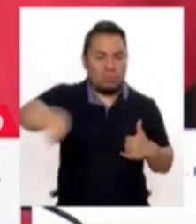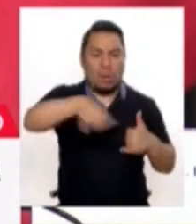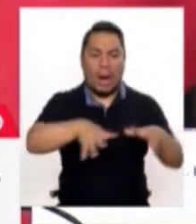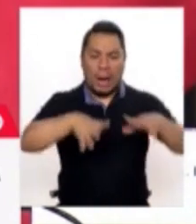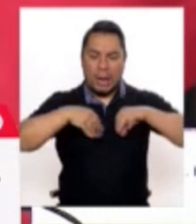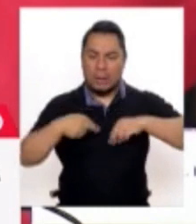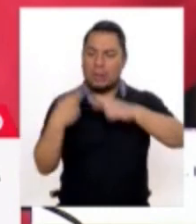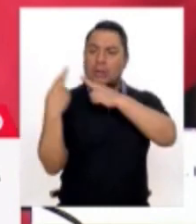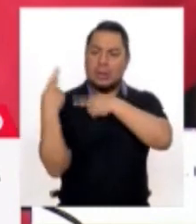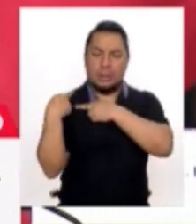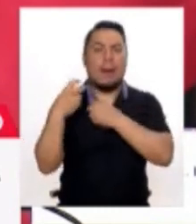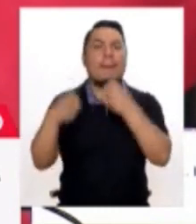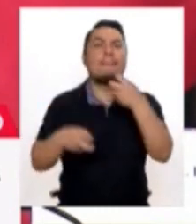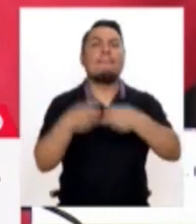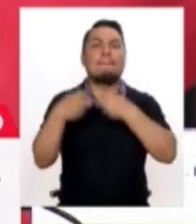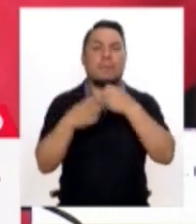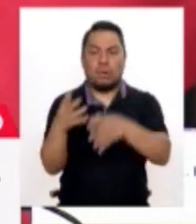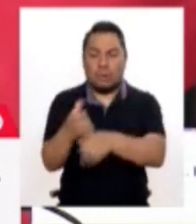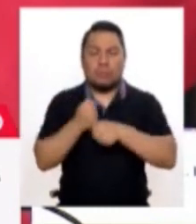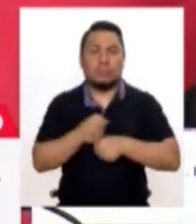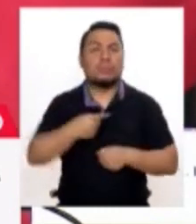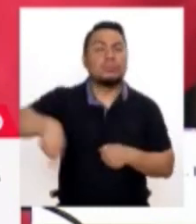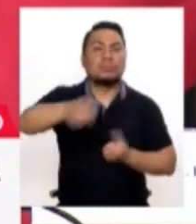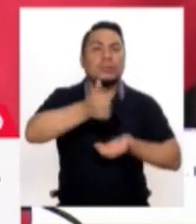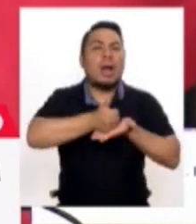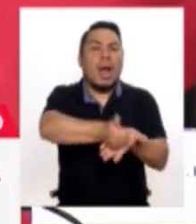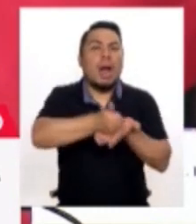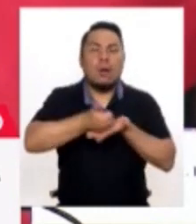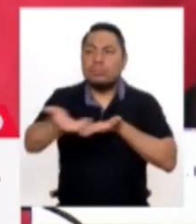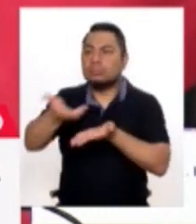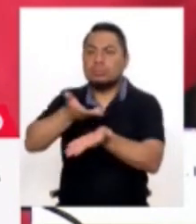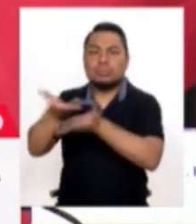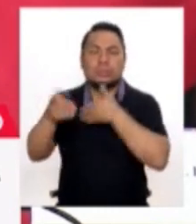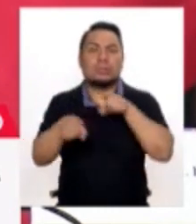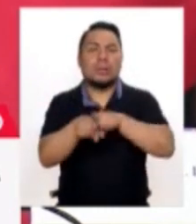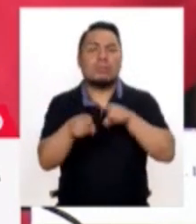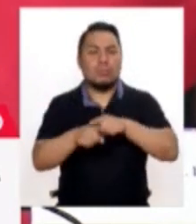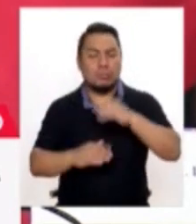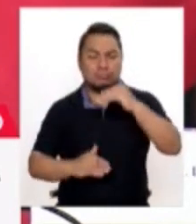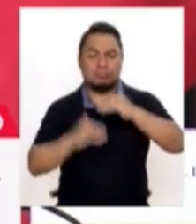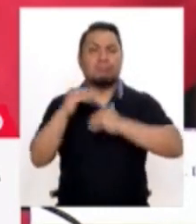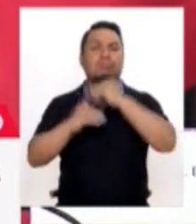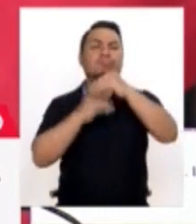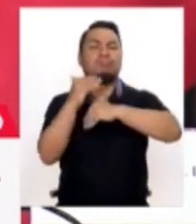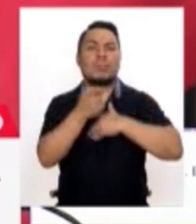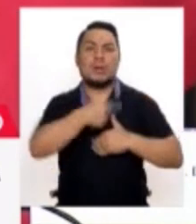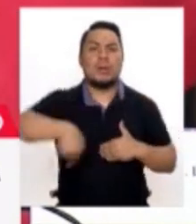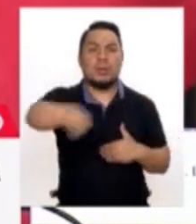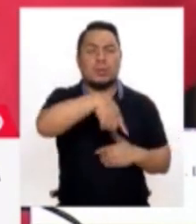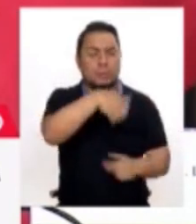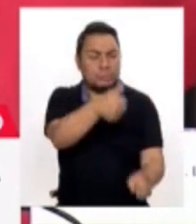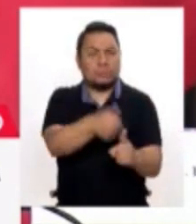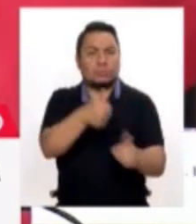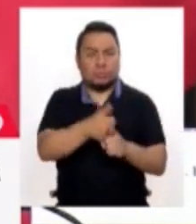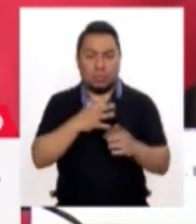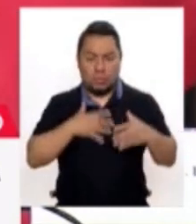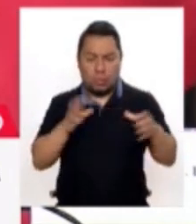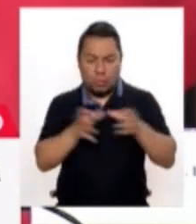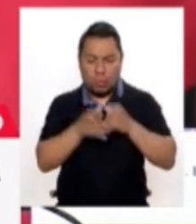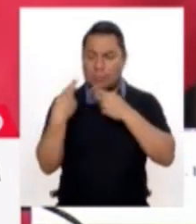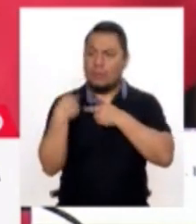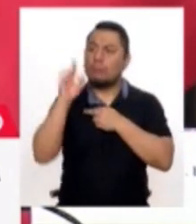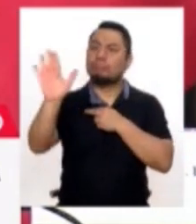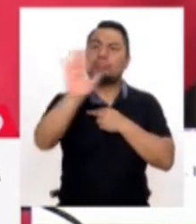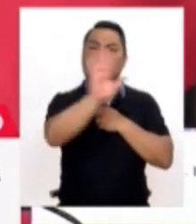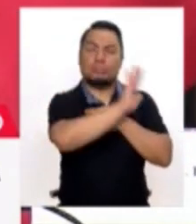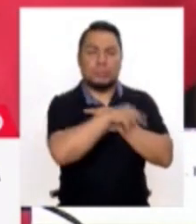del problema, de colaborar mutuamente y de construir desde nuestros respectivos sectores